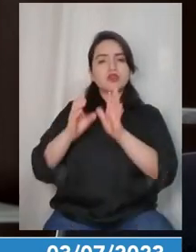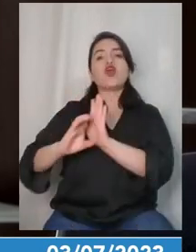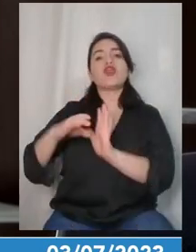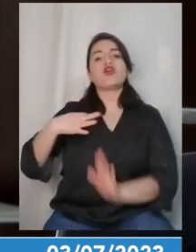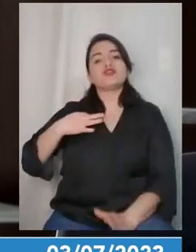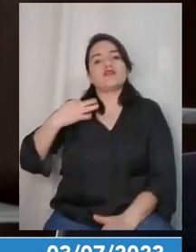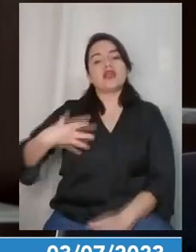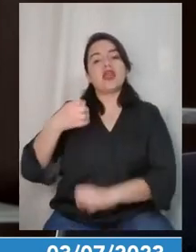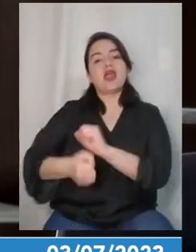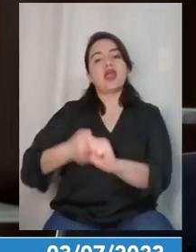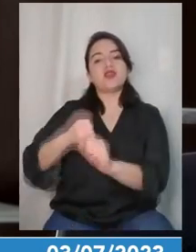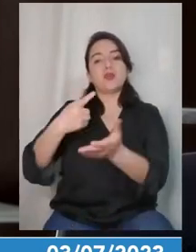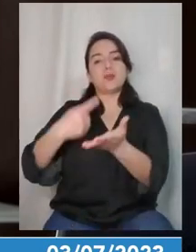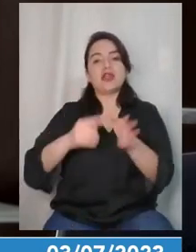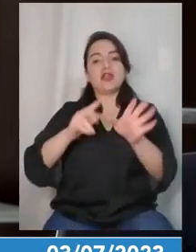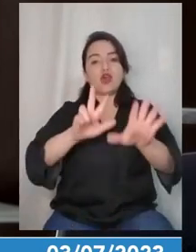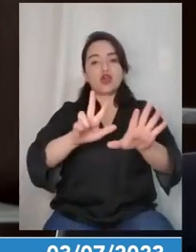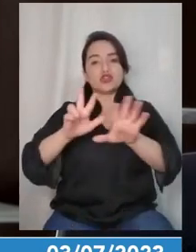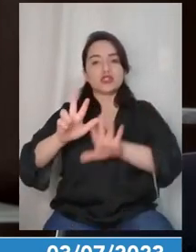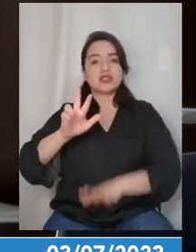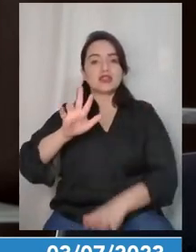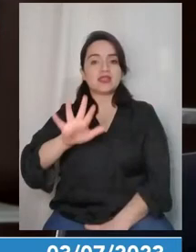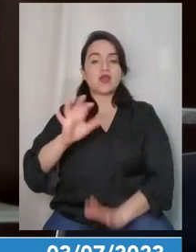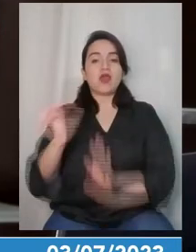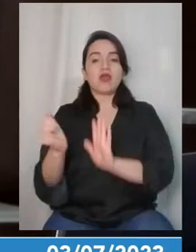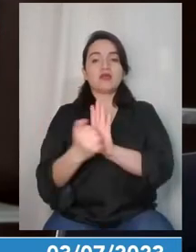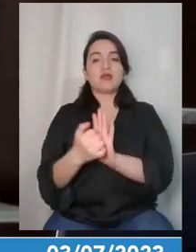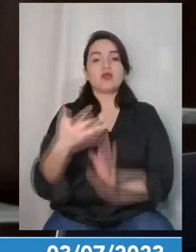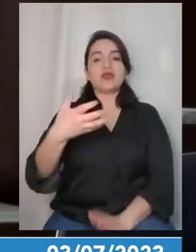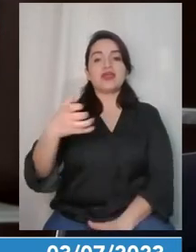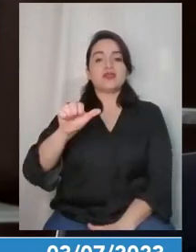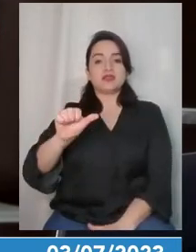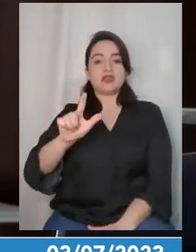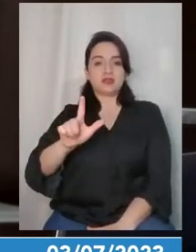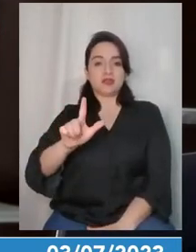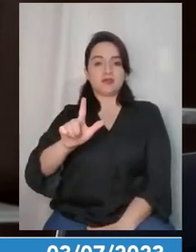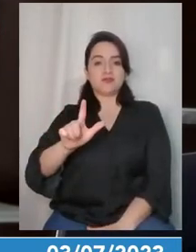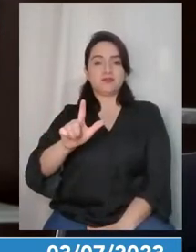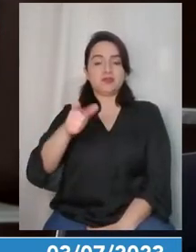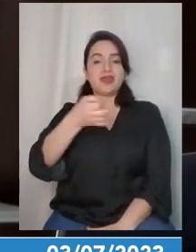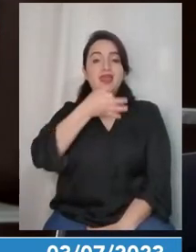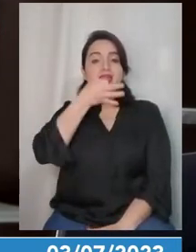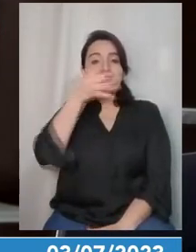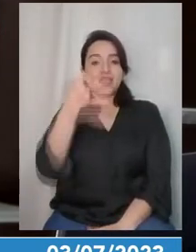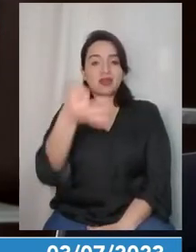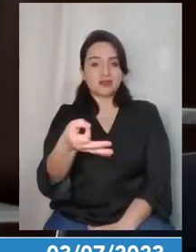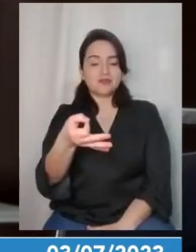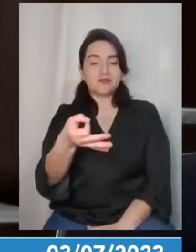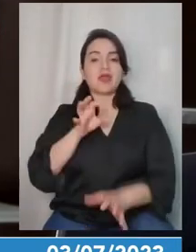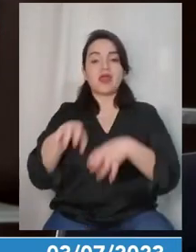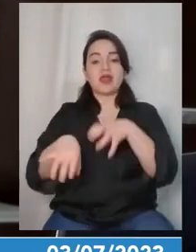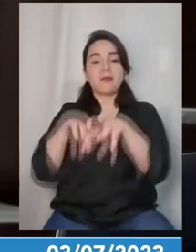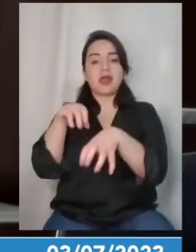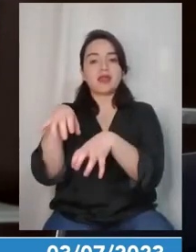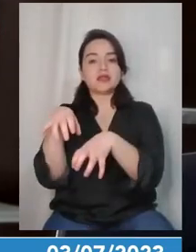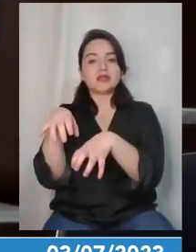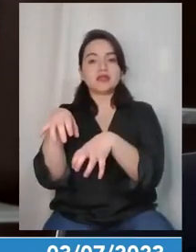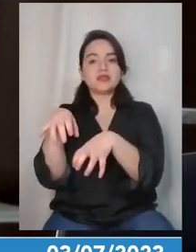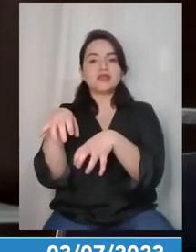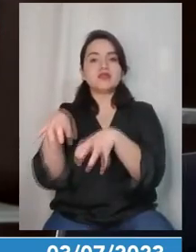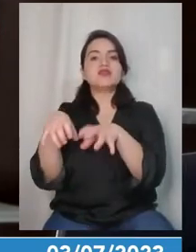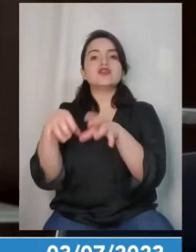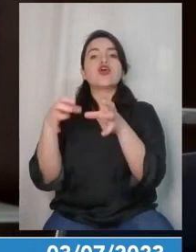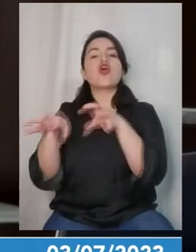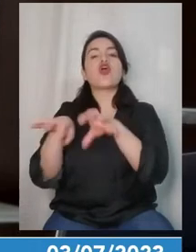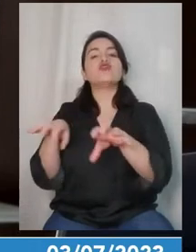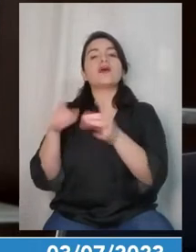1885, en su artículo 567, señala que los animales son muebles semovientes, es decir,